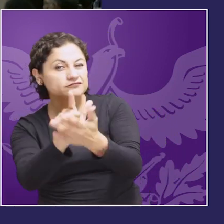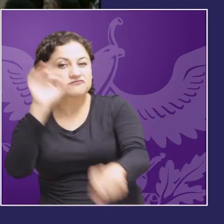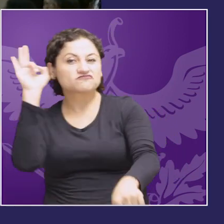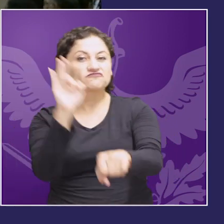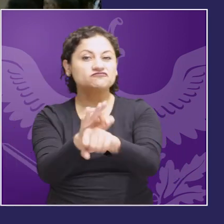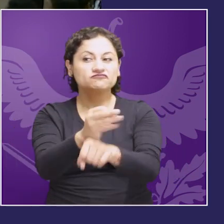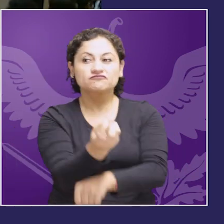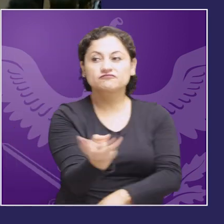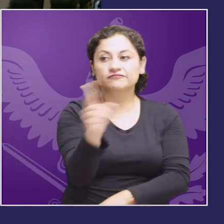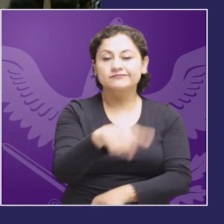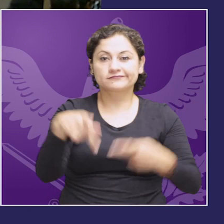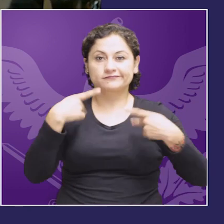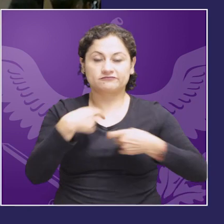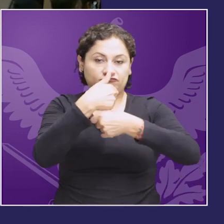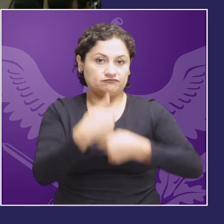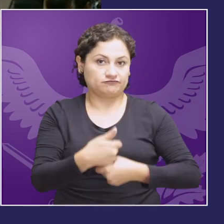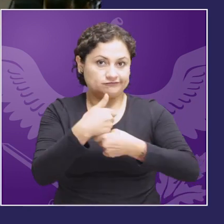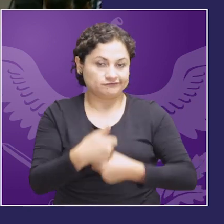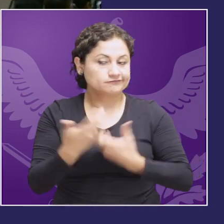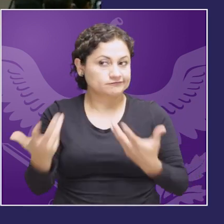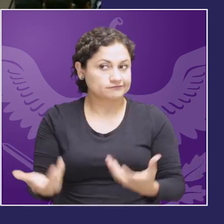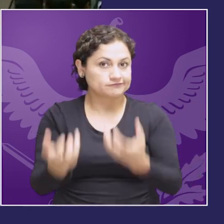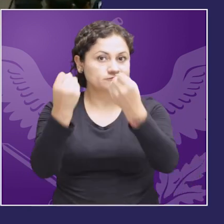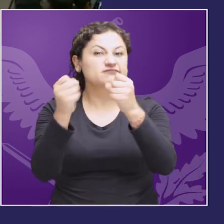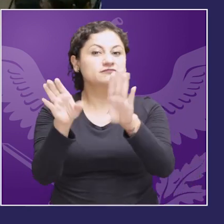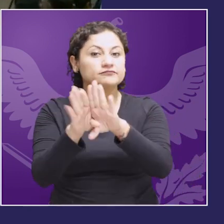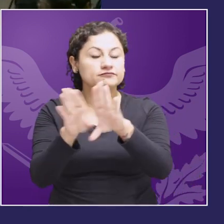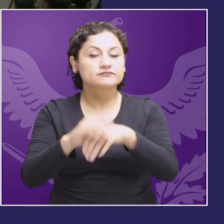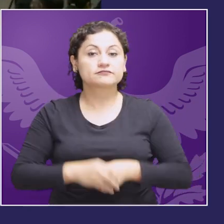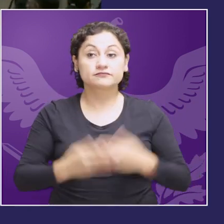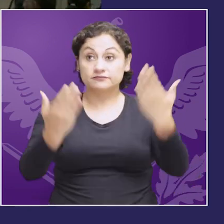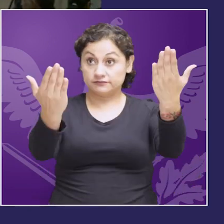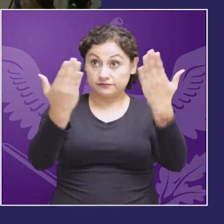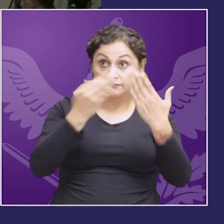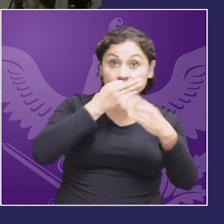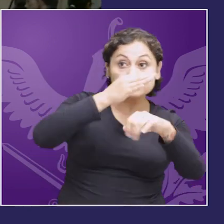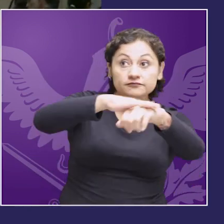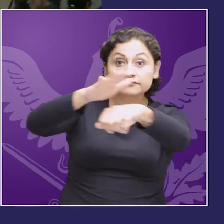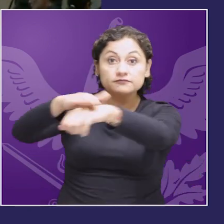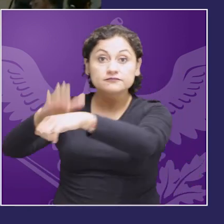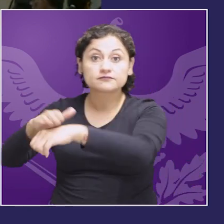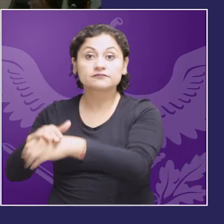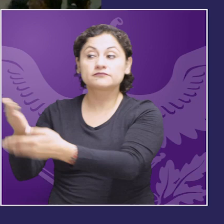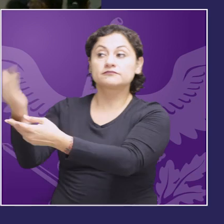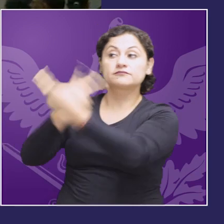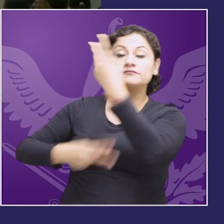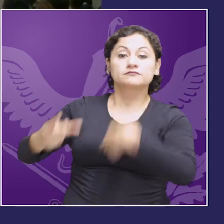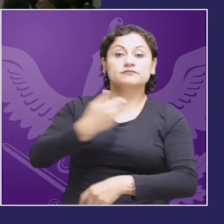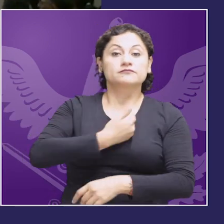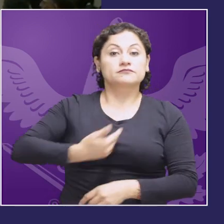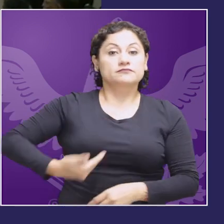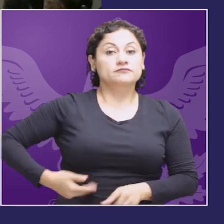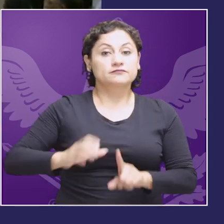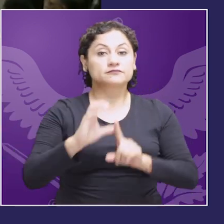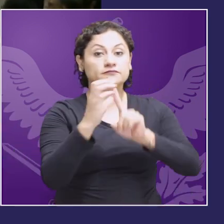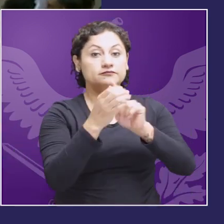las víctimas y sobrevivientes. Invitamos a acercarse a la presidenta de la Comisión Permanente